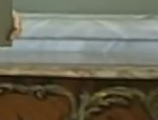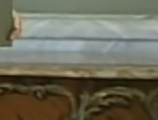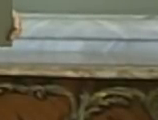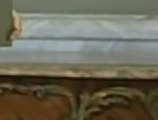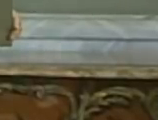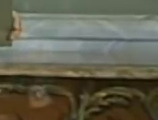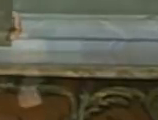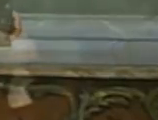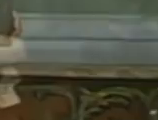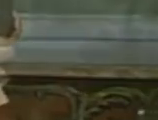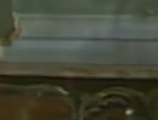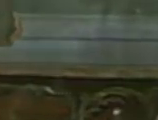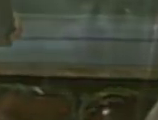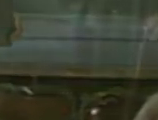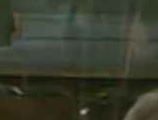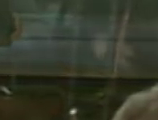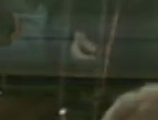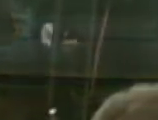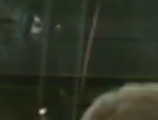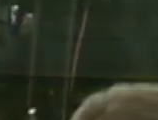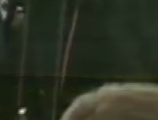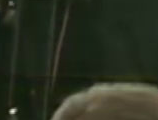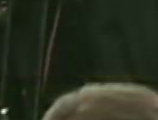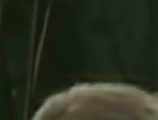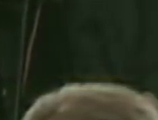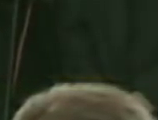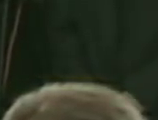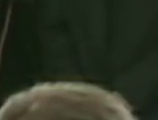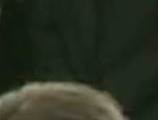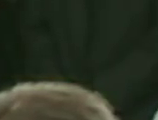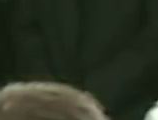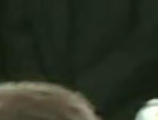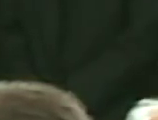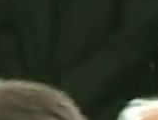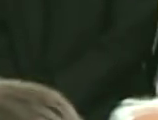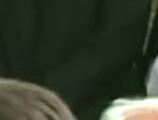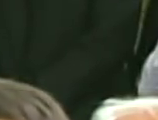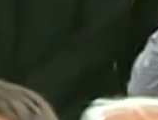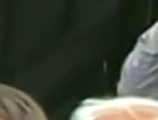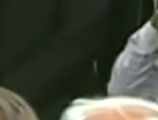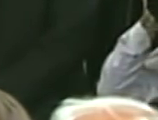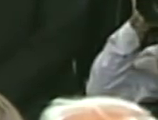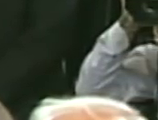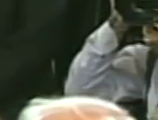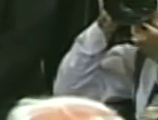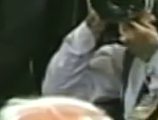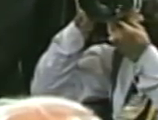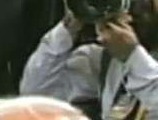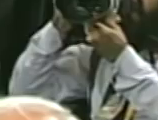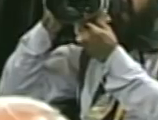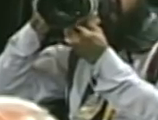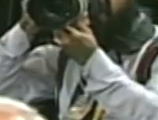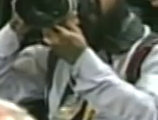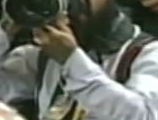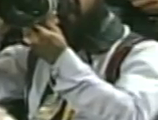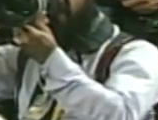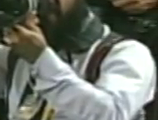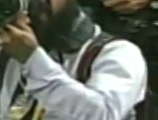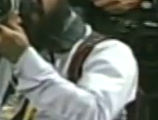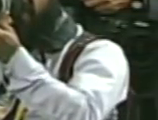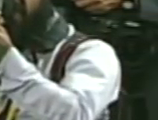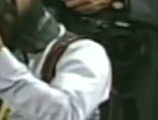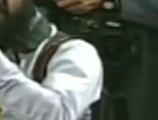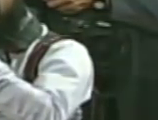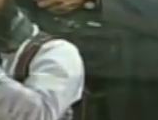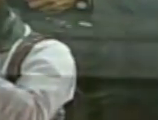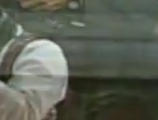esta construcción, y el señor presidente ha demostrado su postura favorable y nos ha honrado y